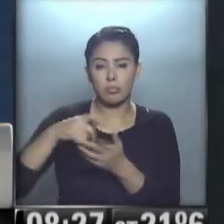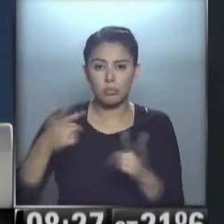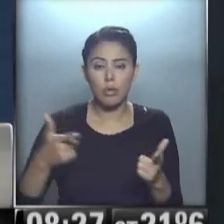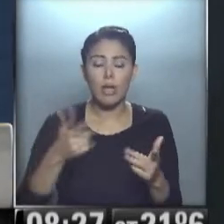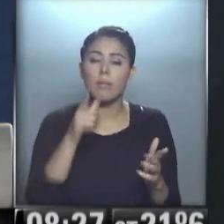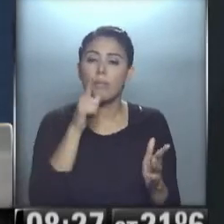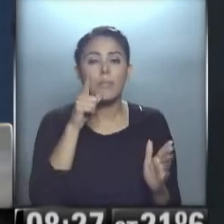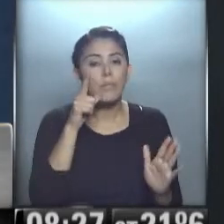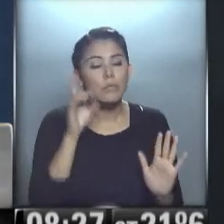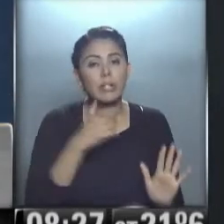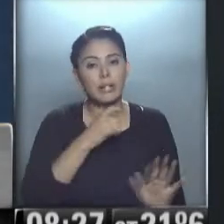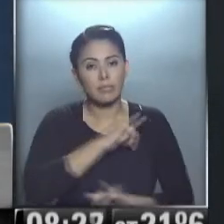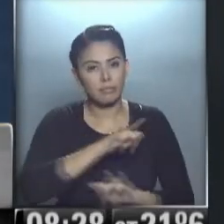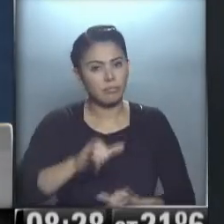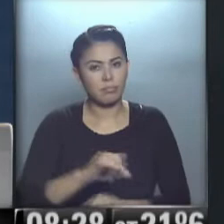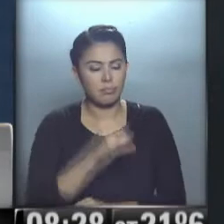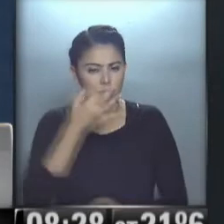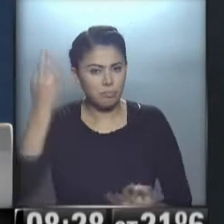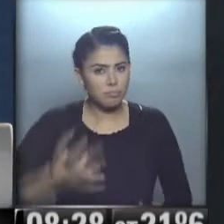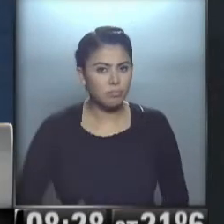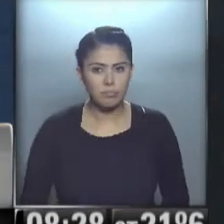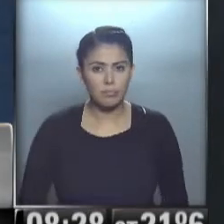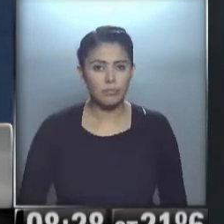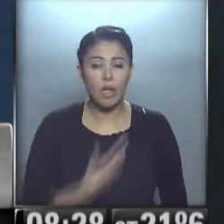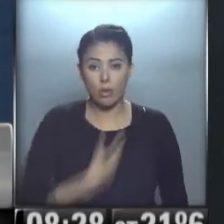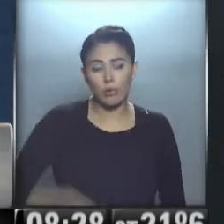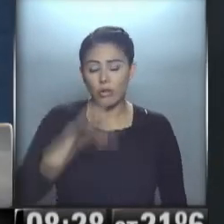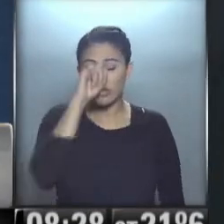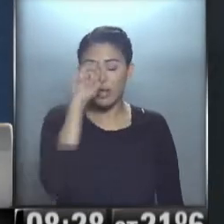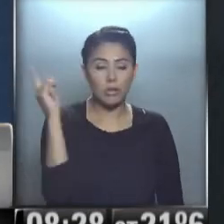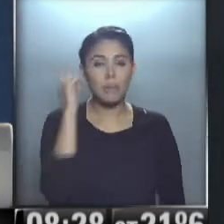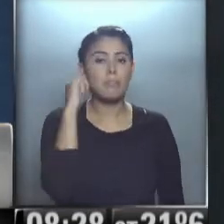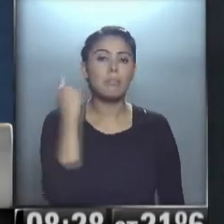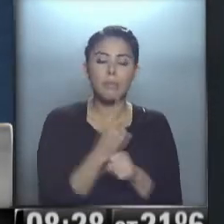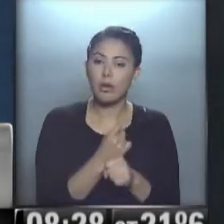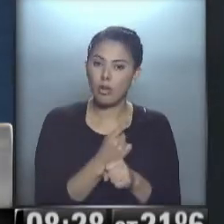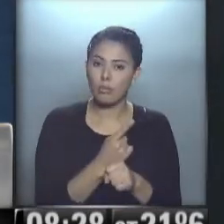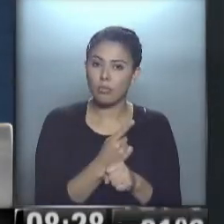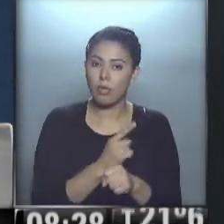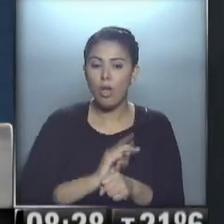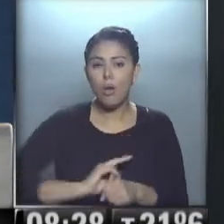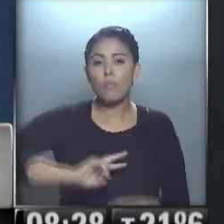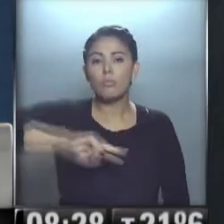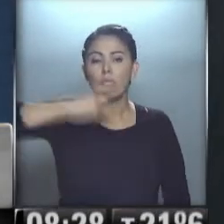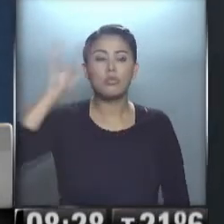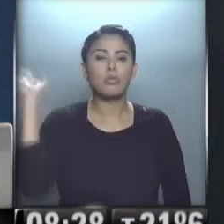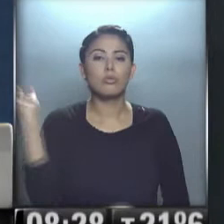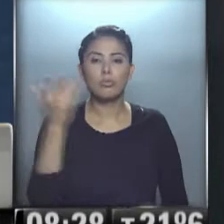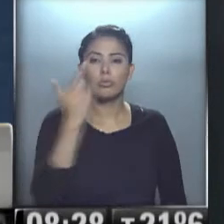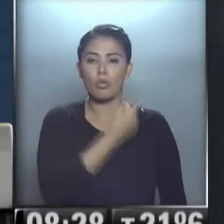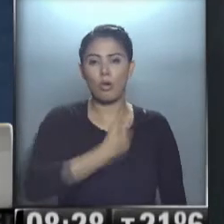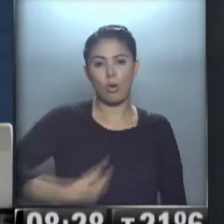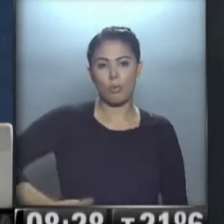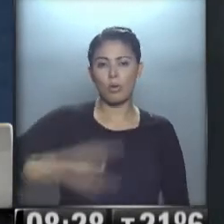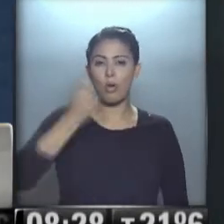este sentido, quiero transmitirle con absoluta precisión. El Estado Nacional, primero, ha multiplicado el nivel de transferencia de recursos nacionales